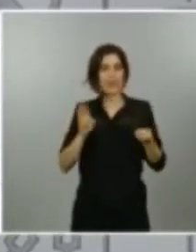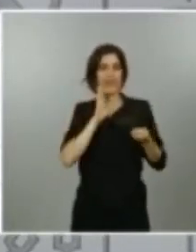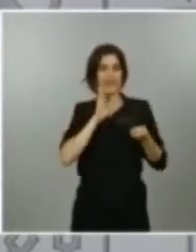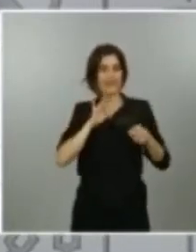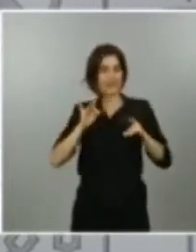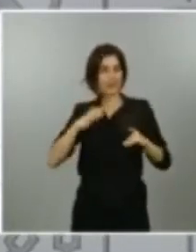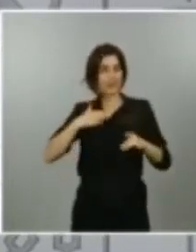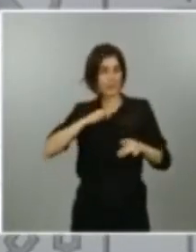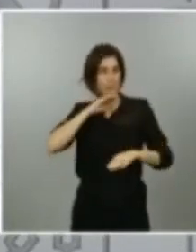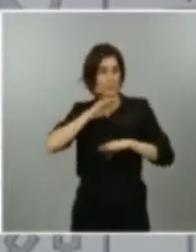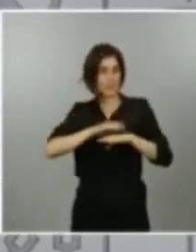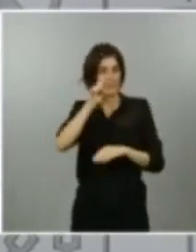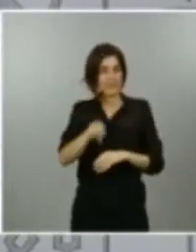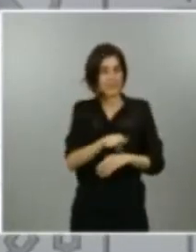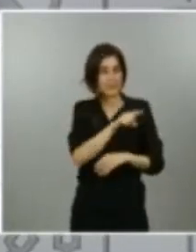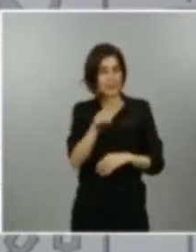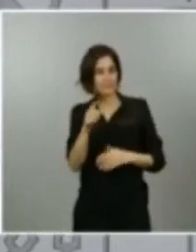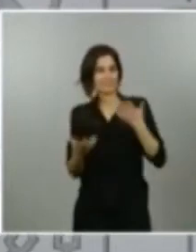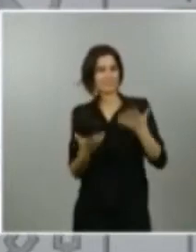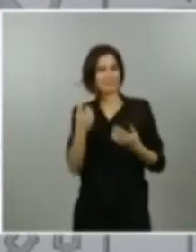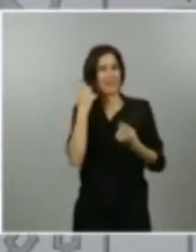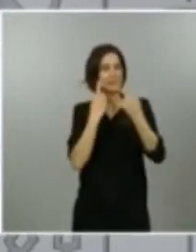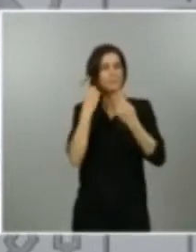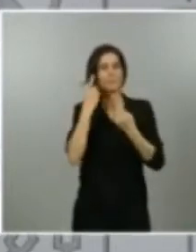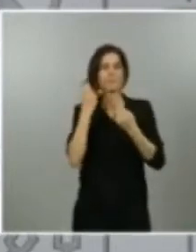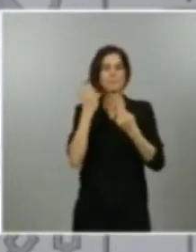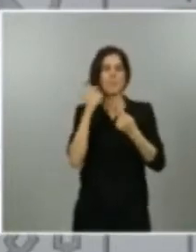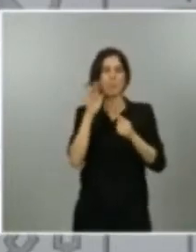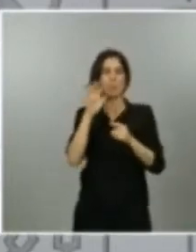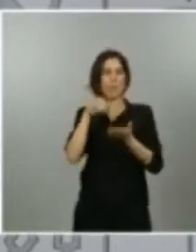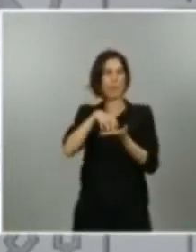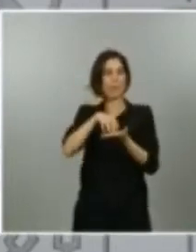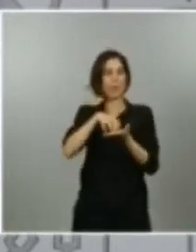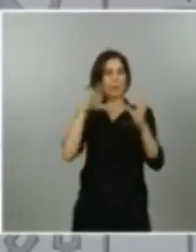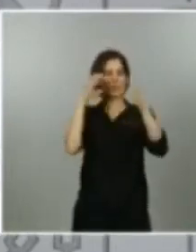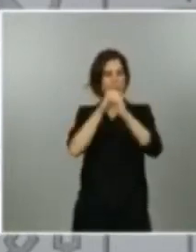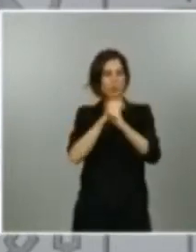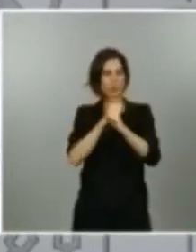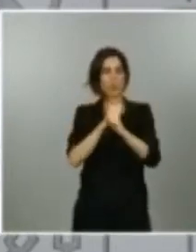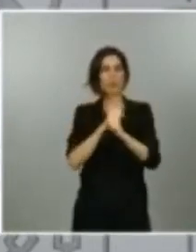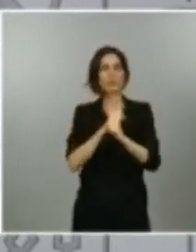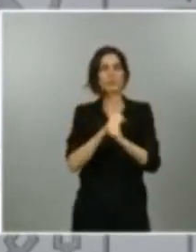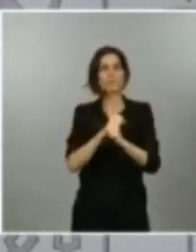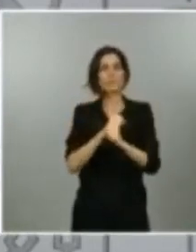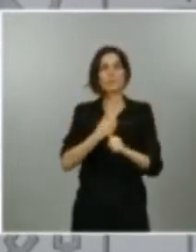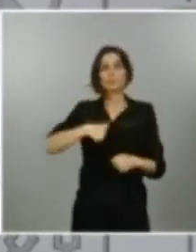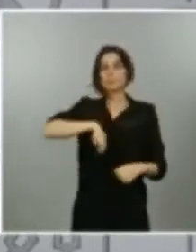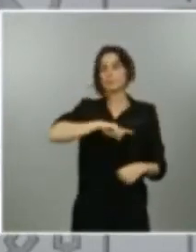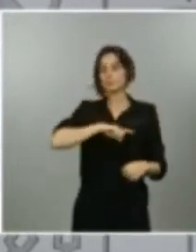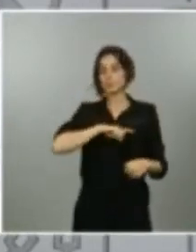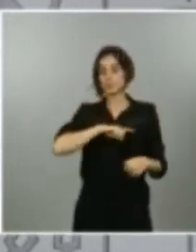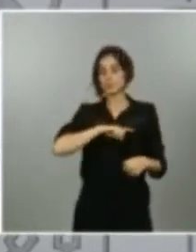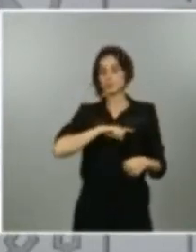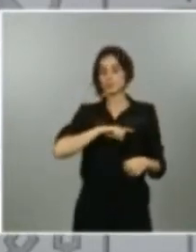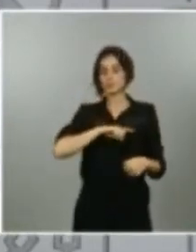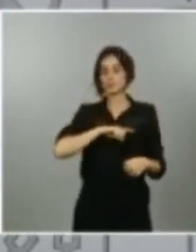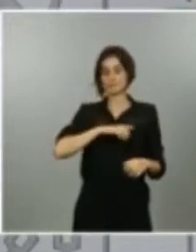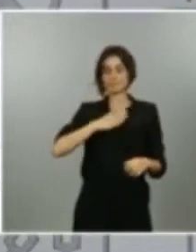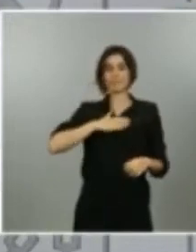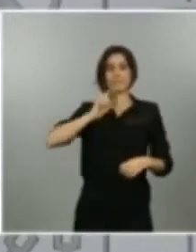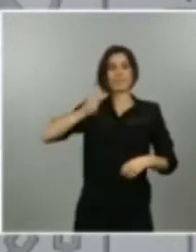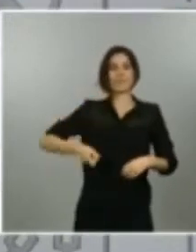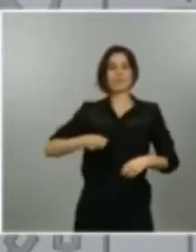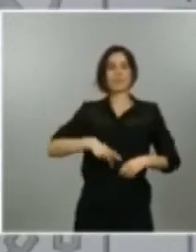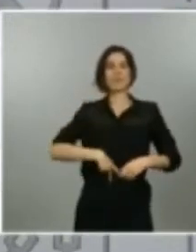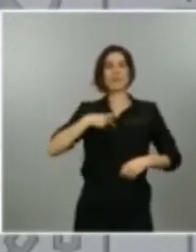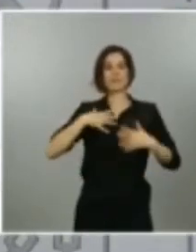no quedaban todavía claras del todo pero en nuestra percepción desde la ley de zona de salud pública desde el centro de coordinación